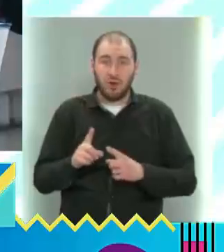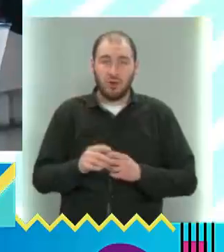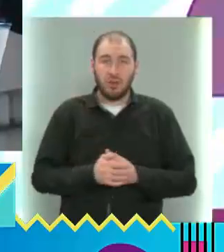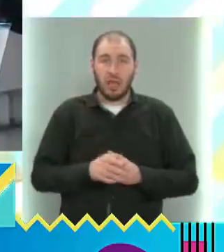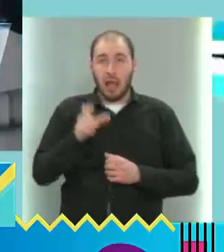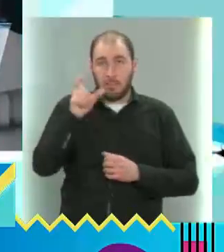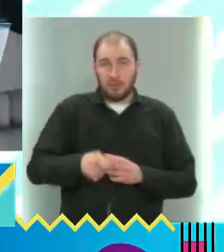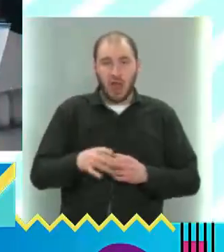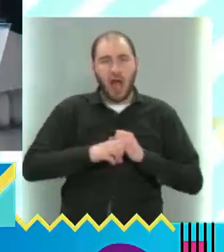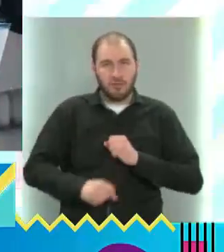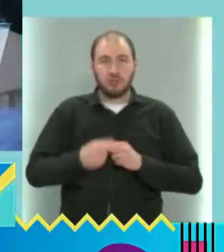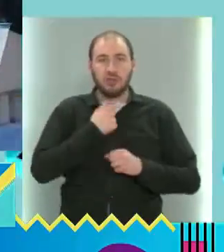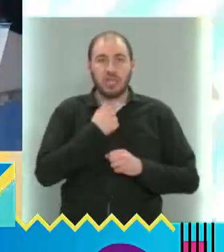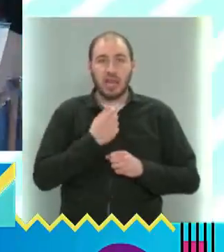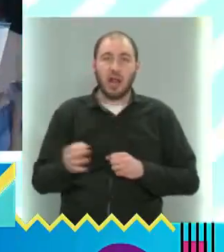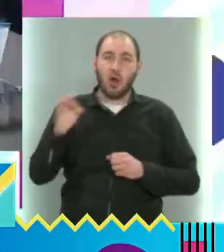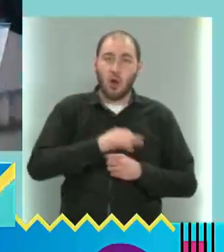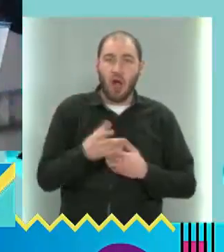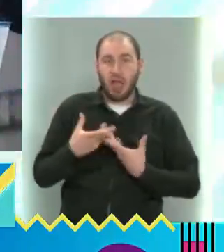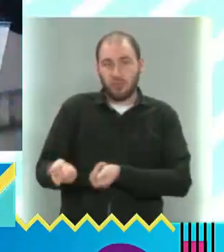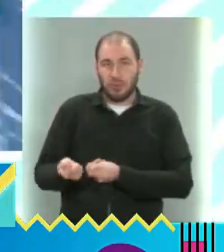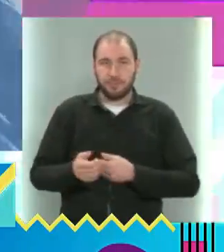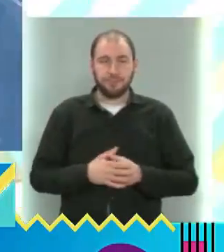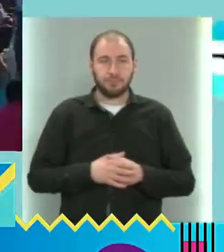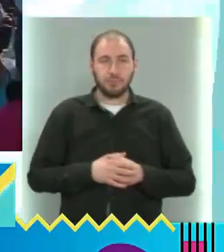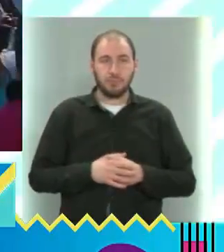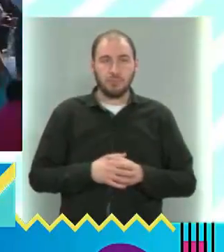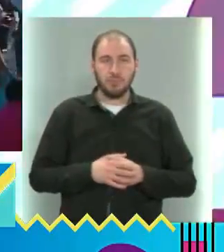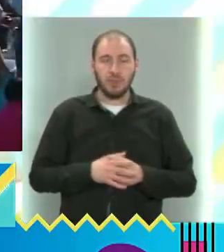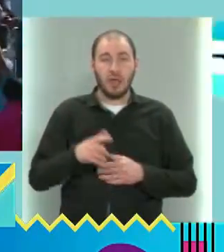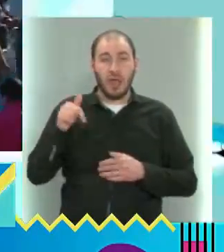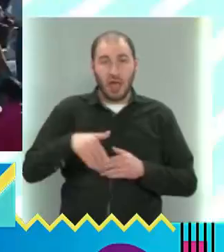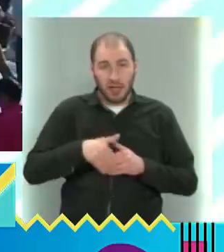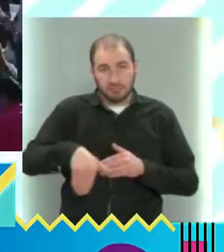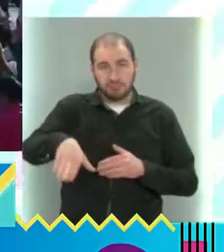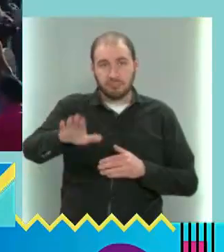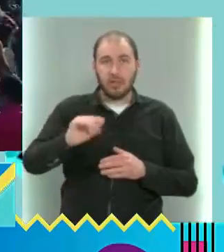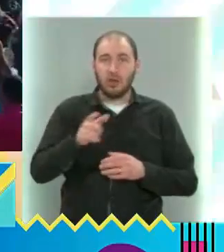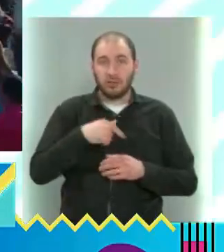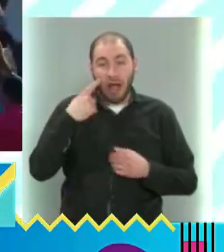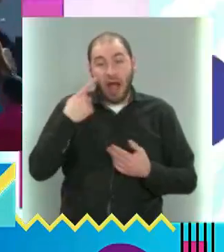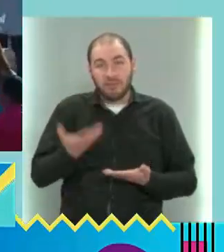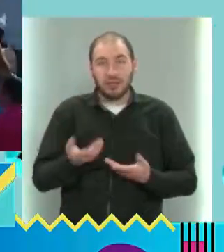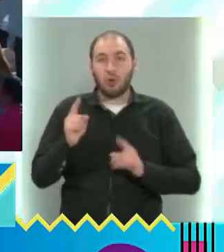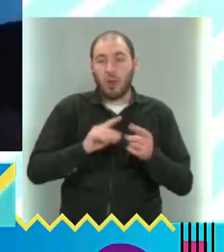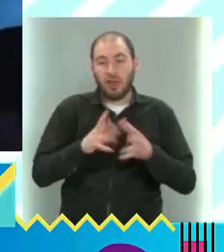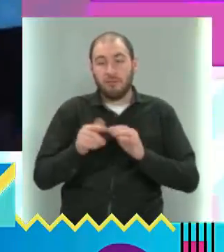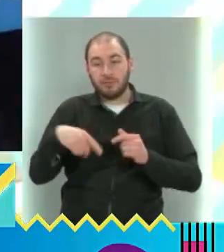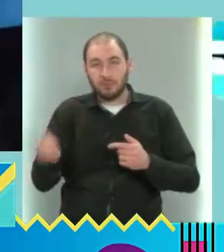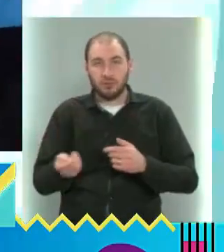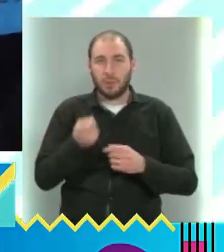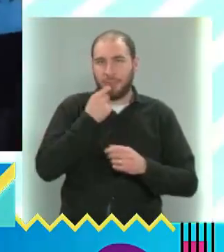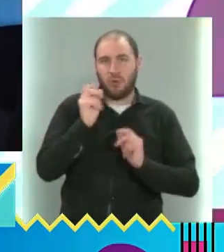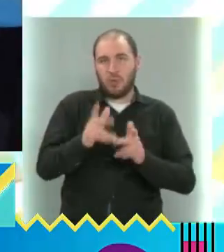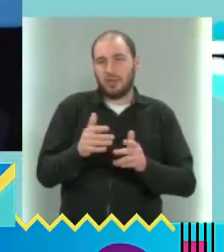quien quiere practicar un aborto o colabora con ello. Entonces, a partir de esto tenemos que ver cuáles son las alternativas. Si nosotros decimos,